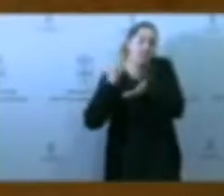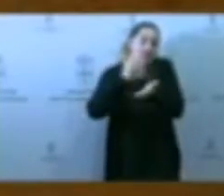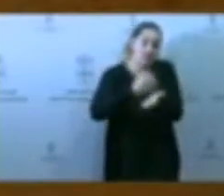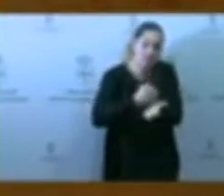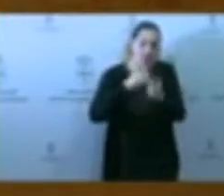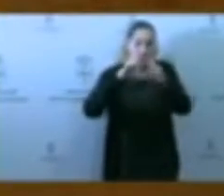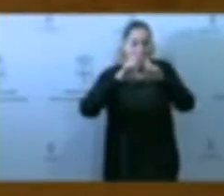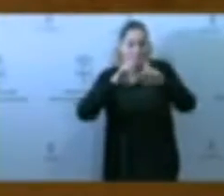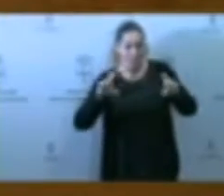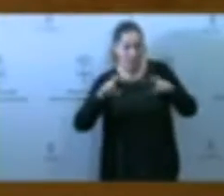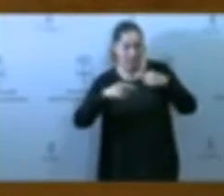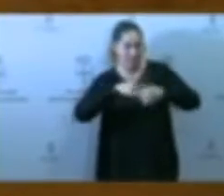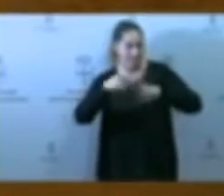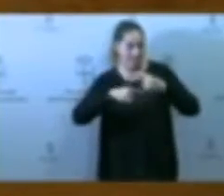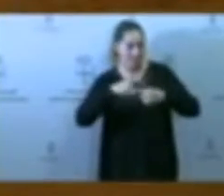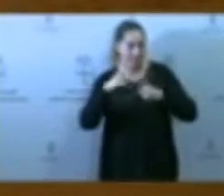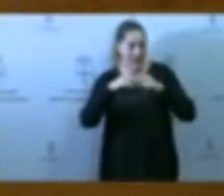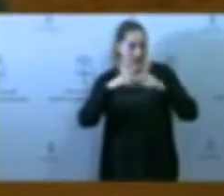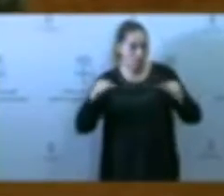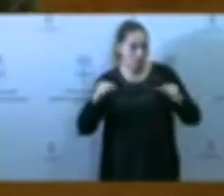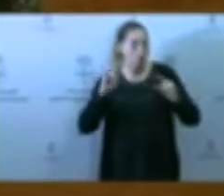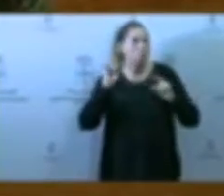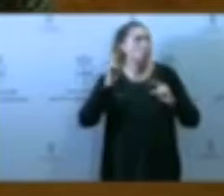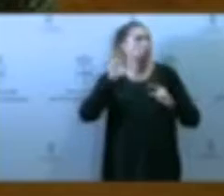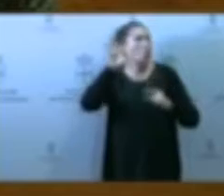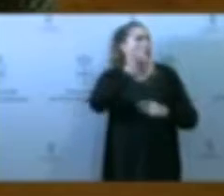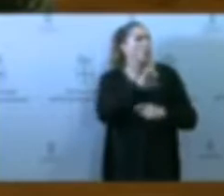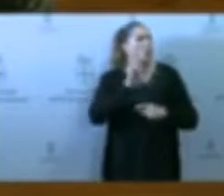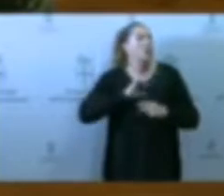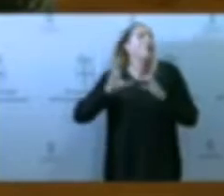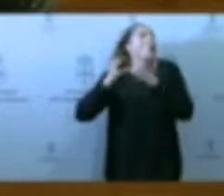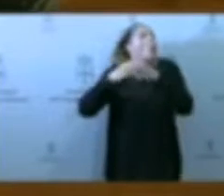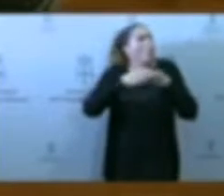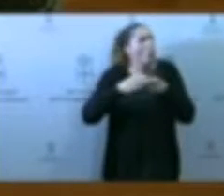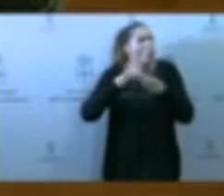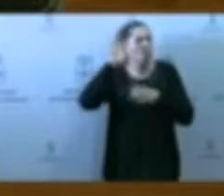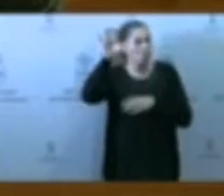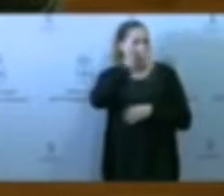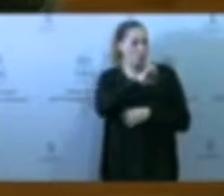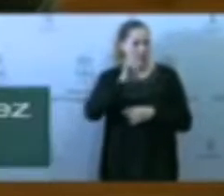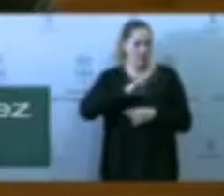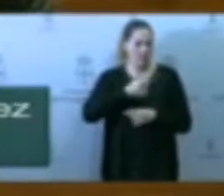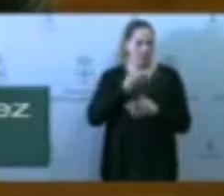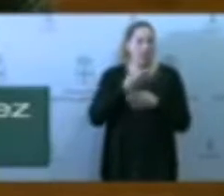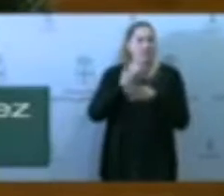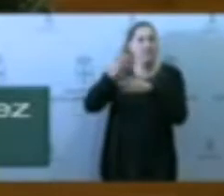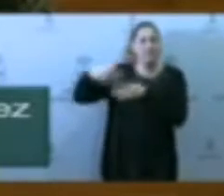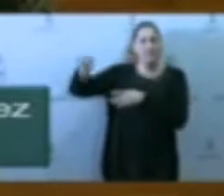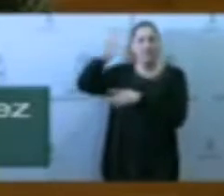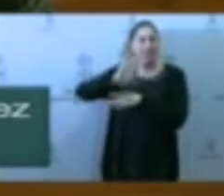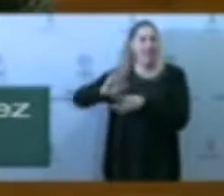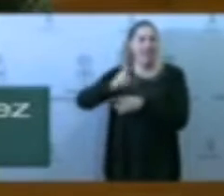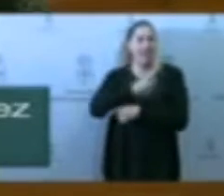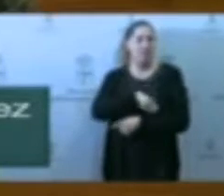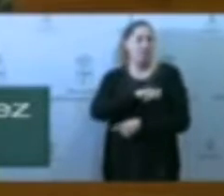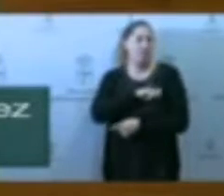no solamente en nuestra comunidad autónoma, sino en el conjunto de comunidades autónomas del resto de España,